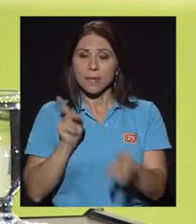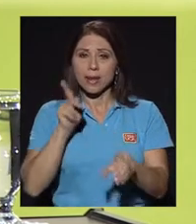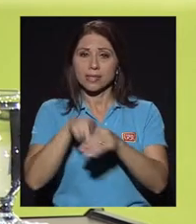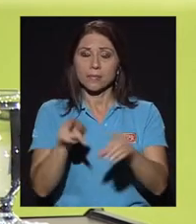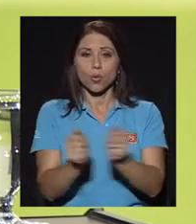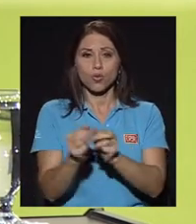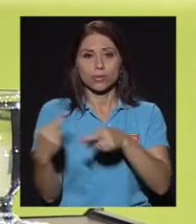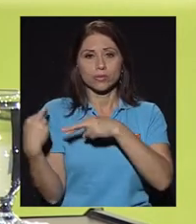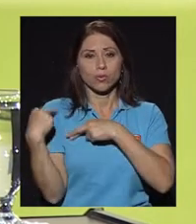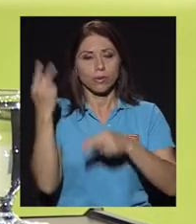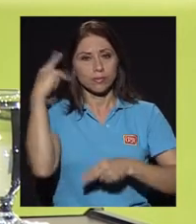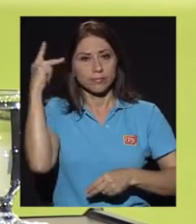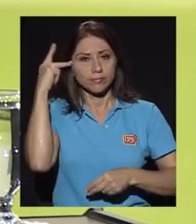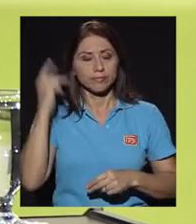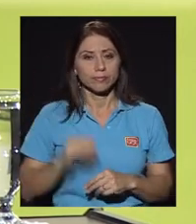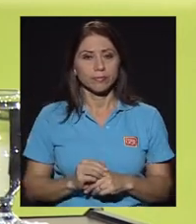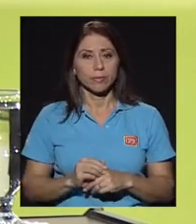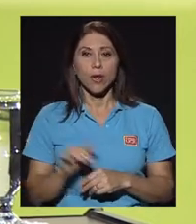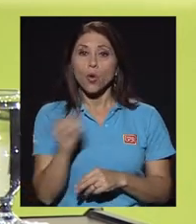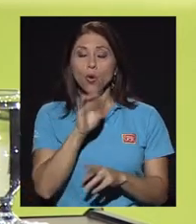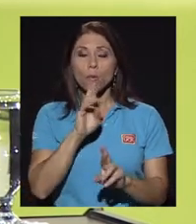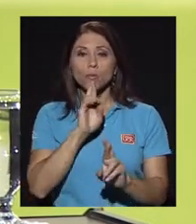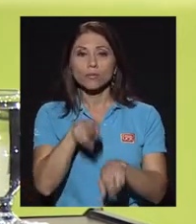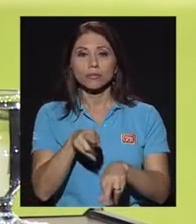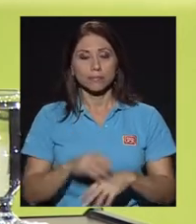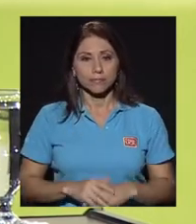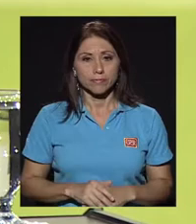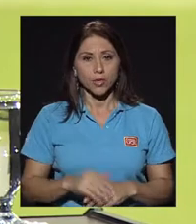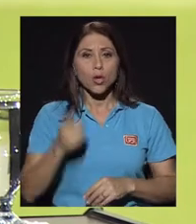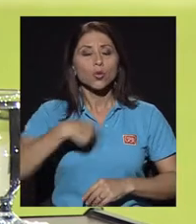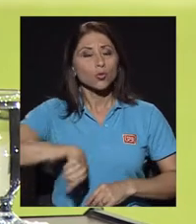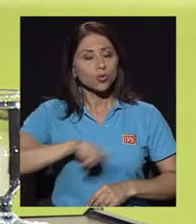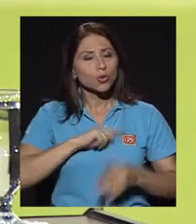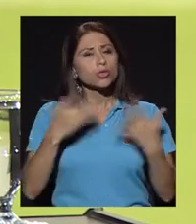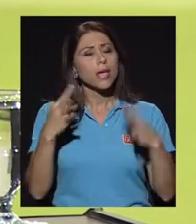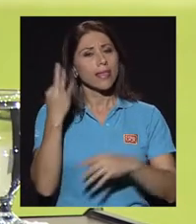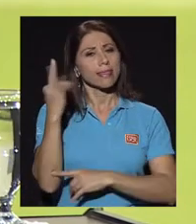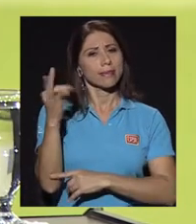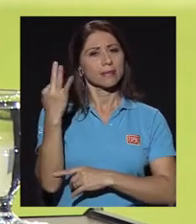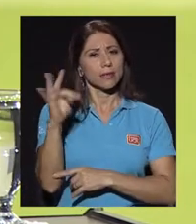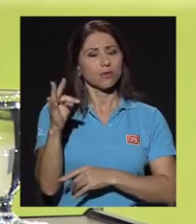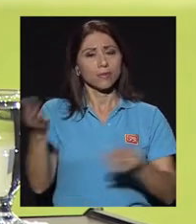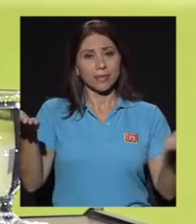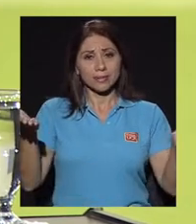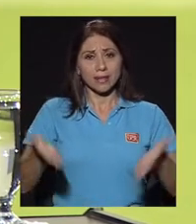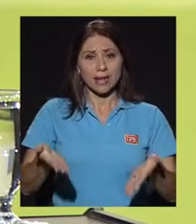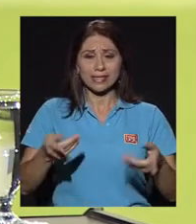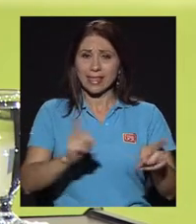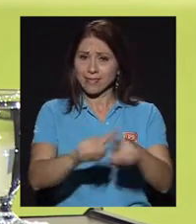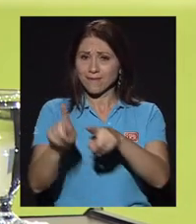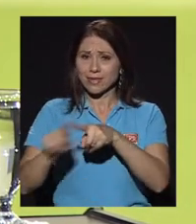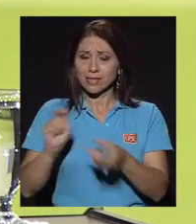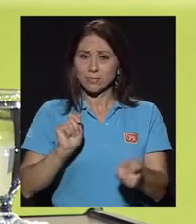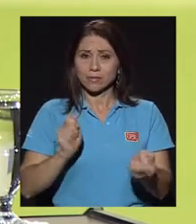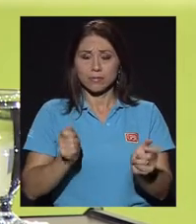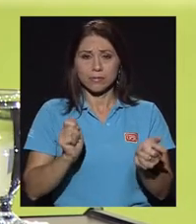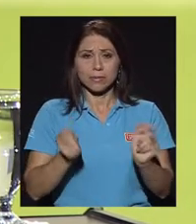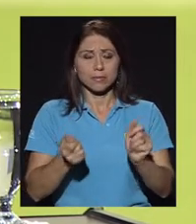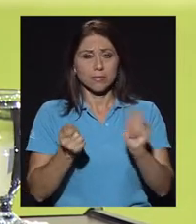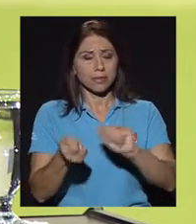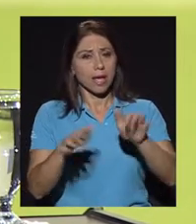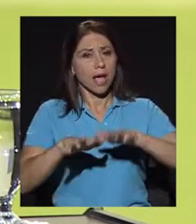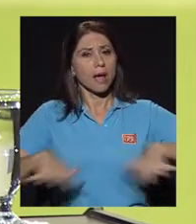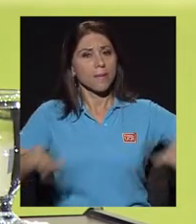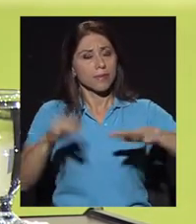política. Como resultado de lo anterior, hemos sido testigos presenciales de los cambios experimentados en el